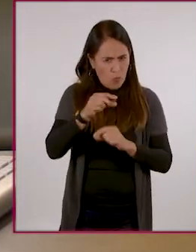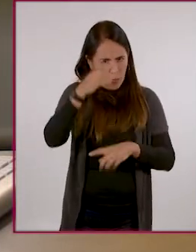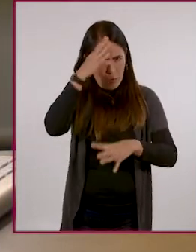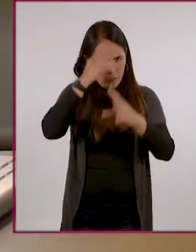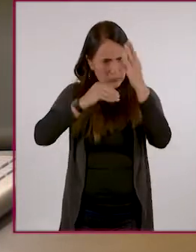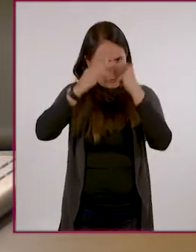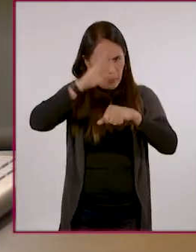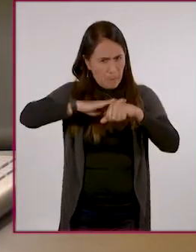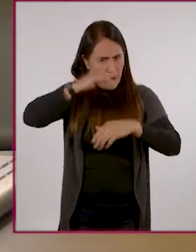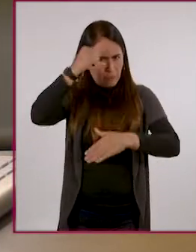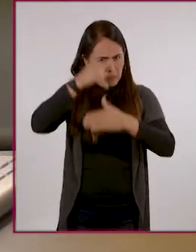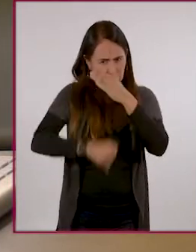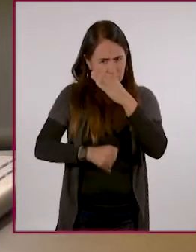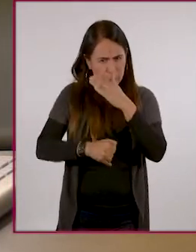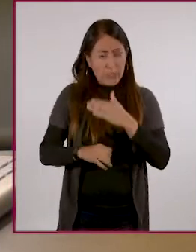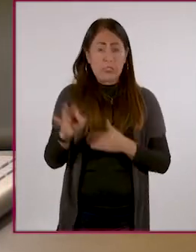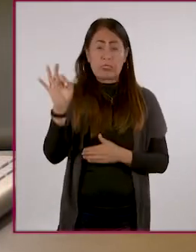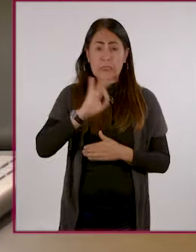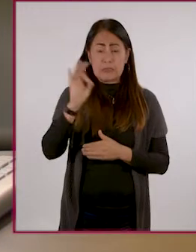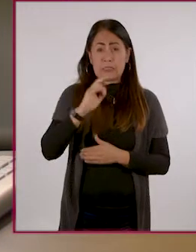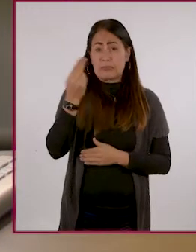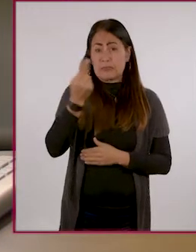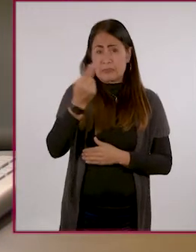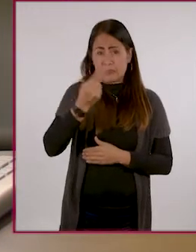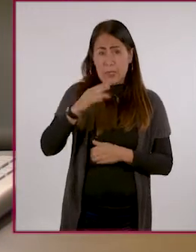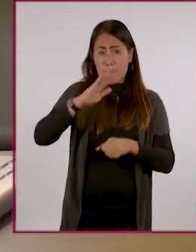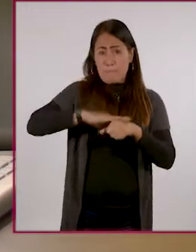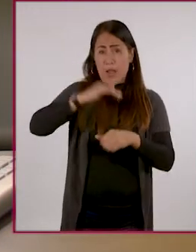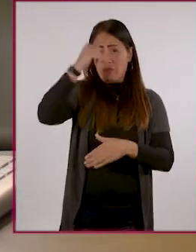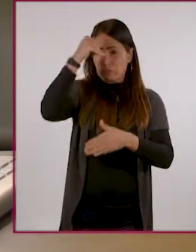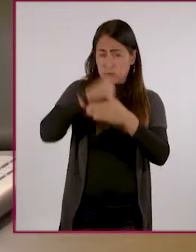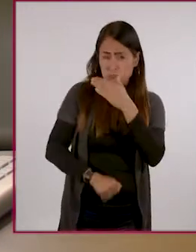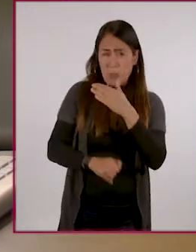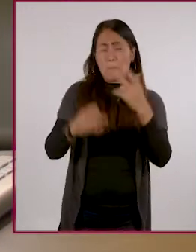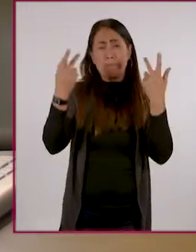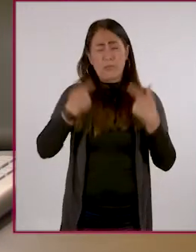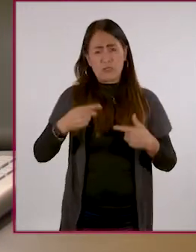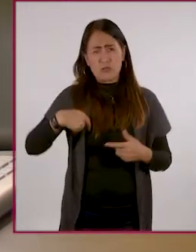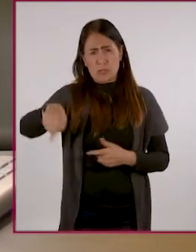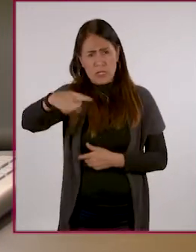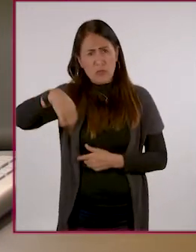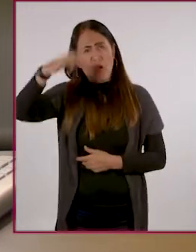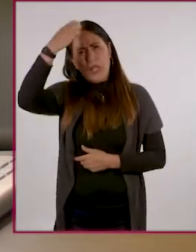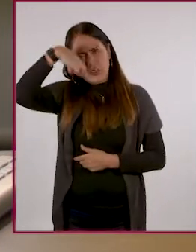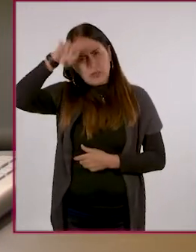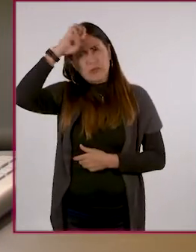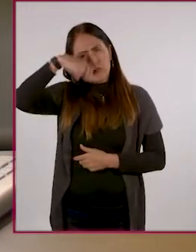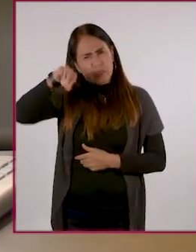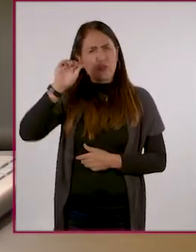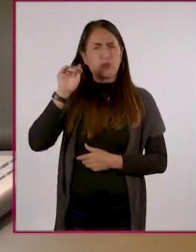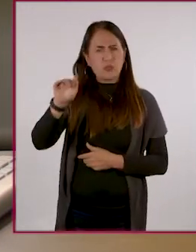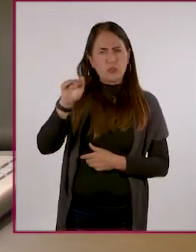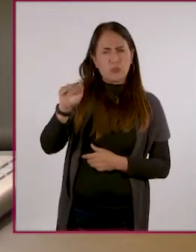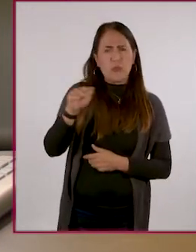nos olvide y gradualmente aprenderemos más cosas. Y si necesitamos conocer más sobre el tema, podemos consultar a quienes